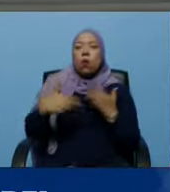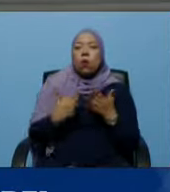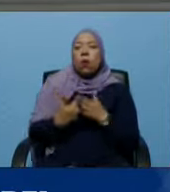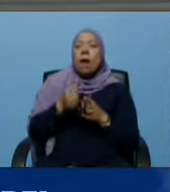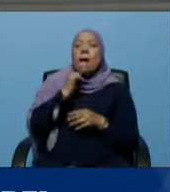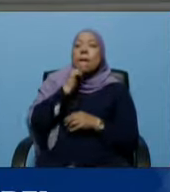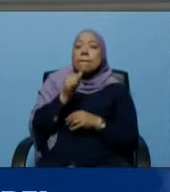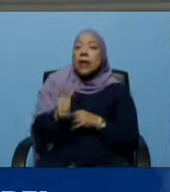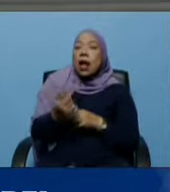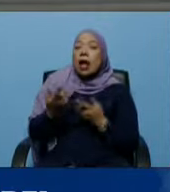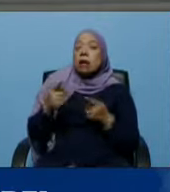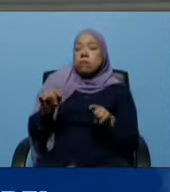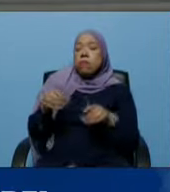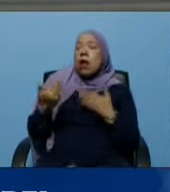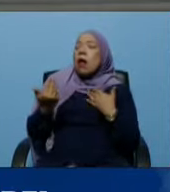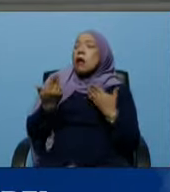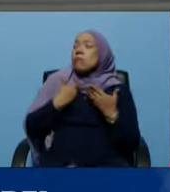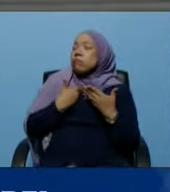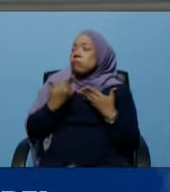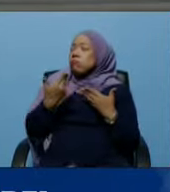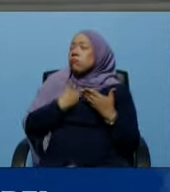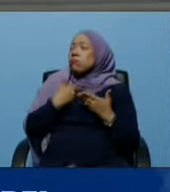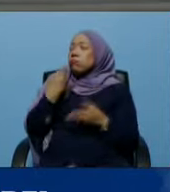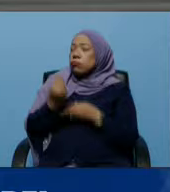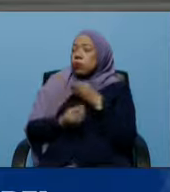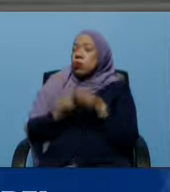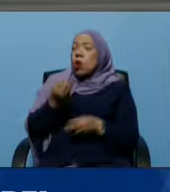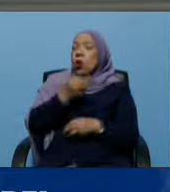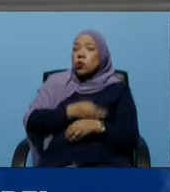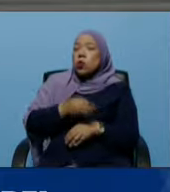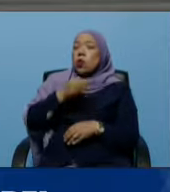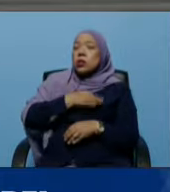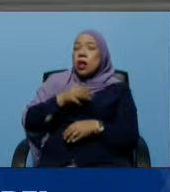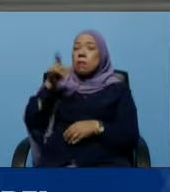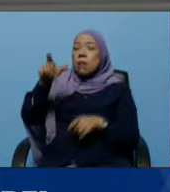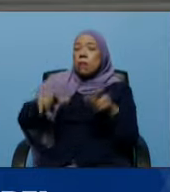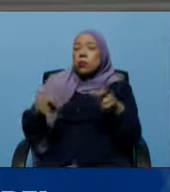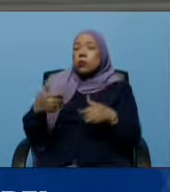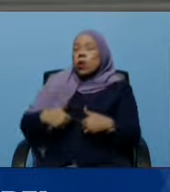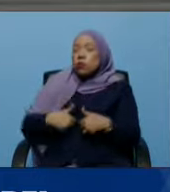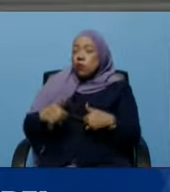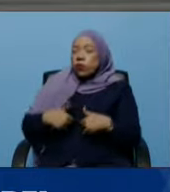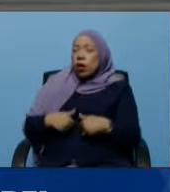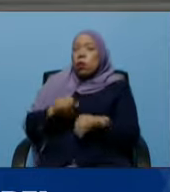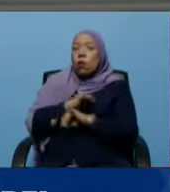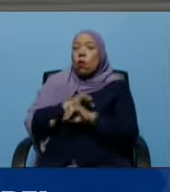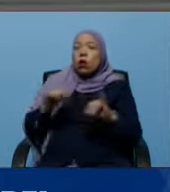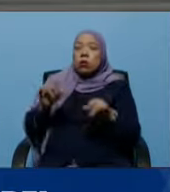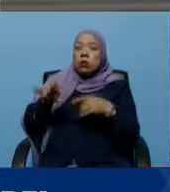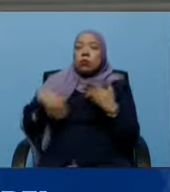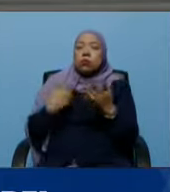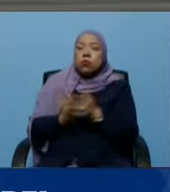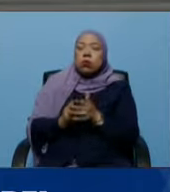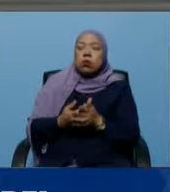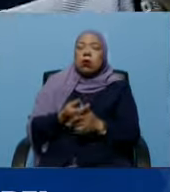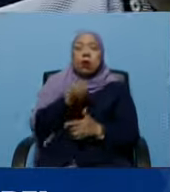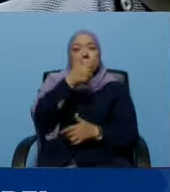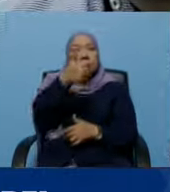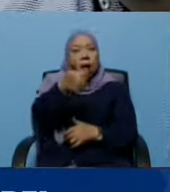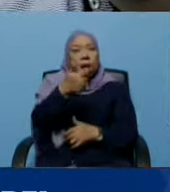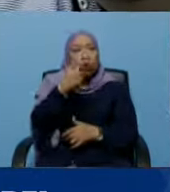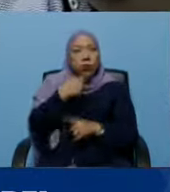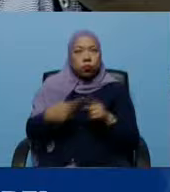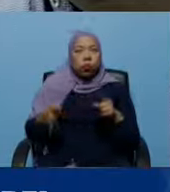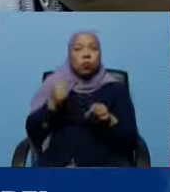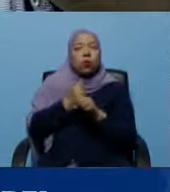mal, un daño que nos lo hicieron socialmente, al final se volteó y nos hicieron un bien, porque